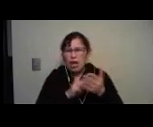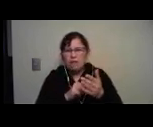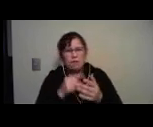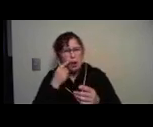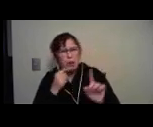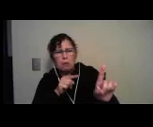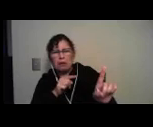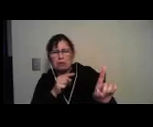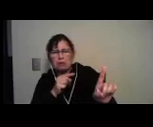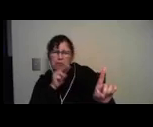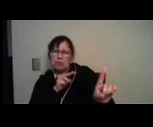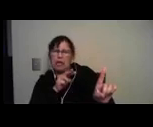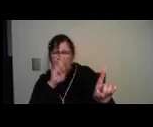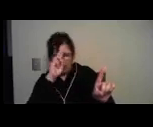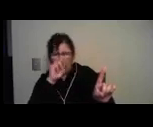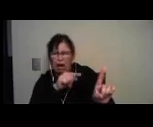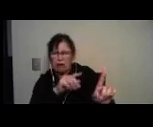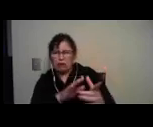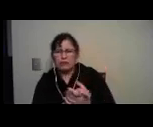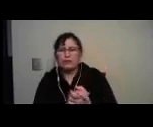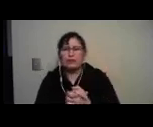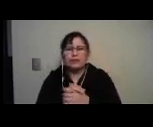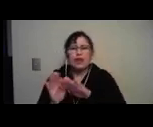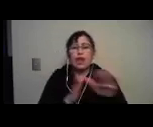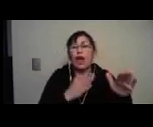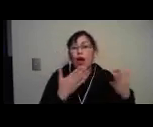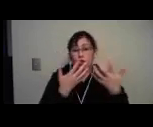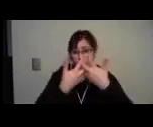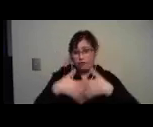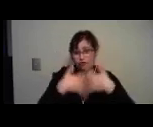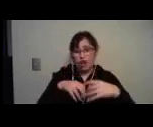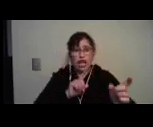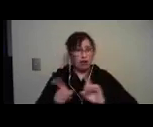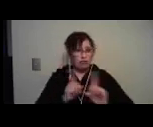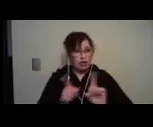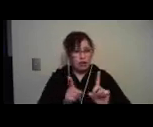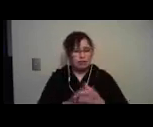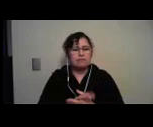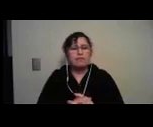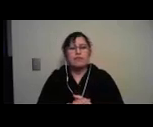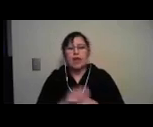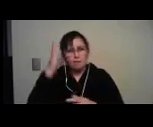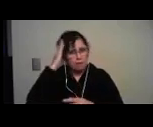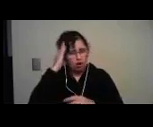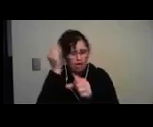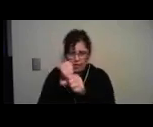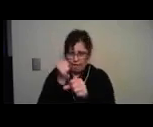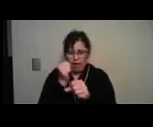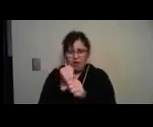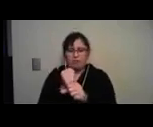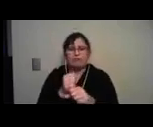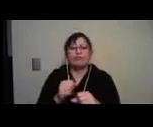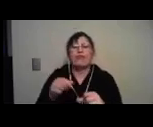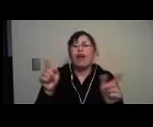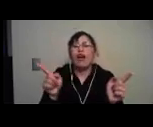extraño. Hice un breve listado ya sobre las funciones ejecutivas, ¿ya? La memoria de trabajo, que es considerada una memoria a